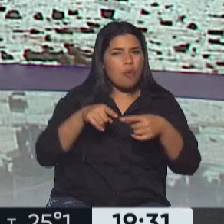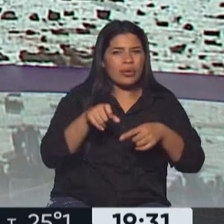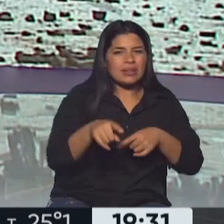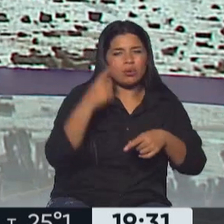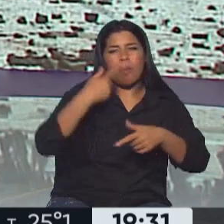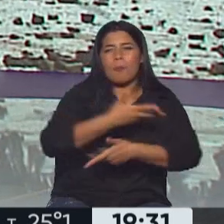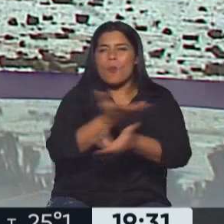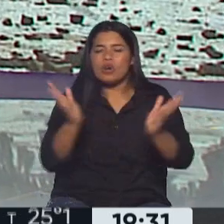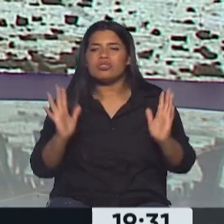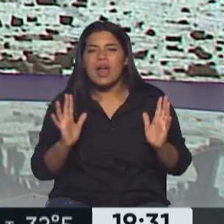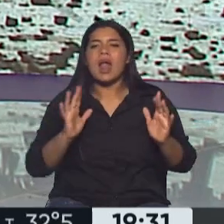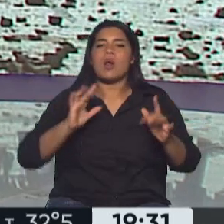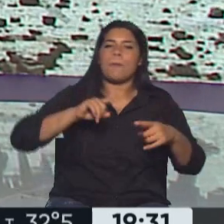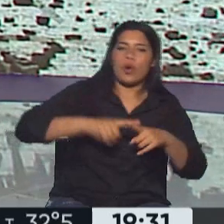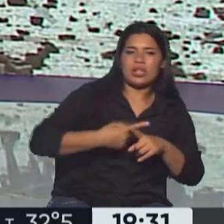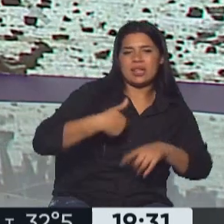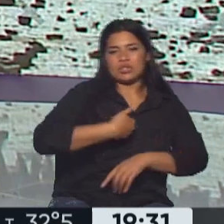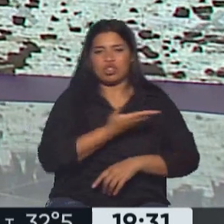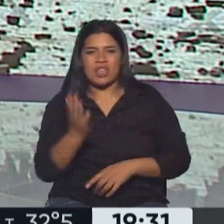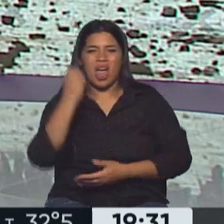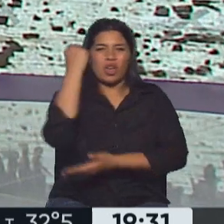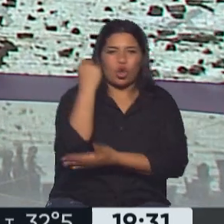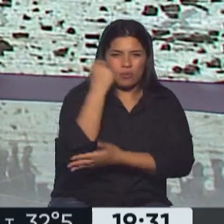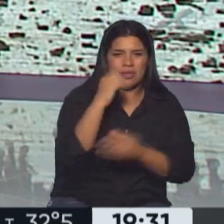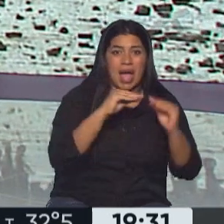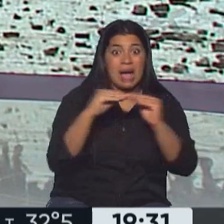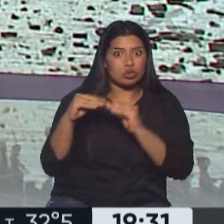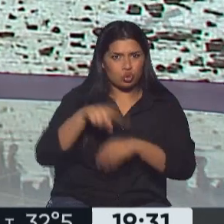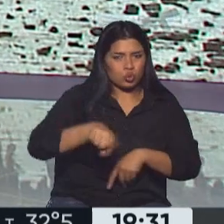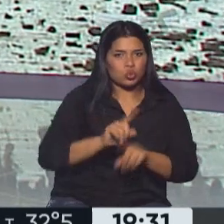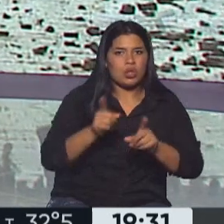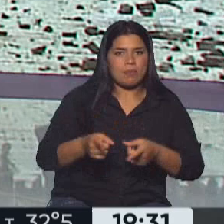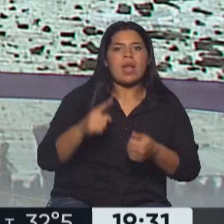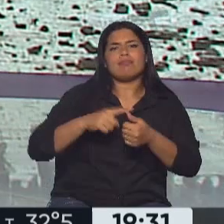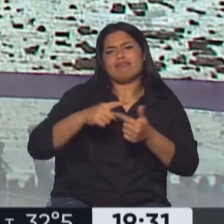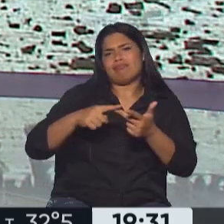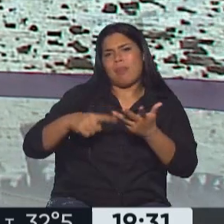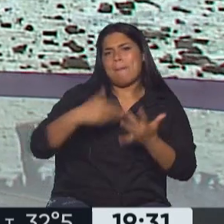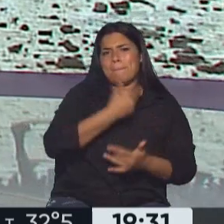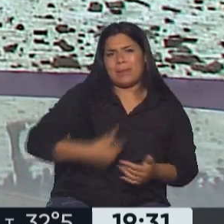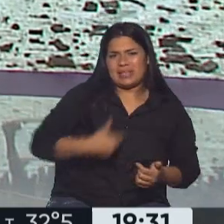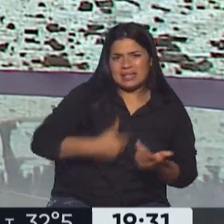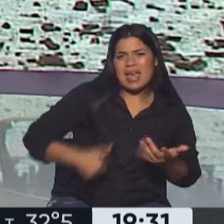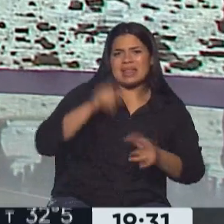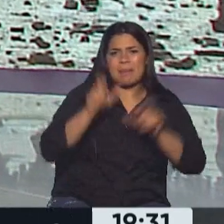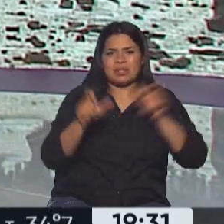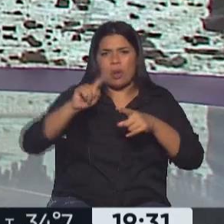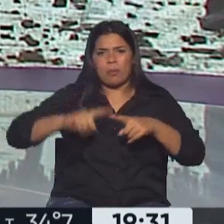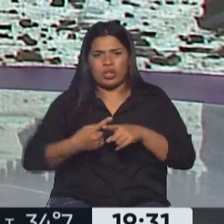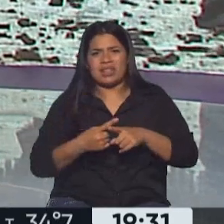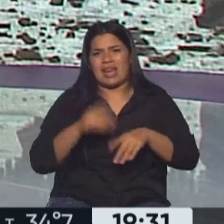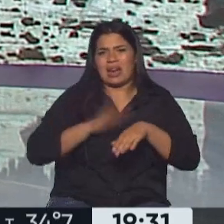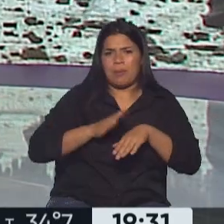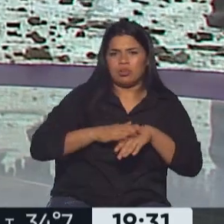a través además de testimonios de algunos de los protagonistas de esta época primo Eduardo dualde Carlos Ruckauf también Wado de Pedro Daniel